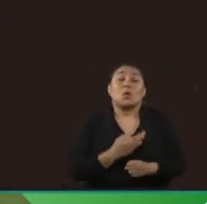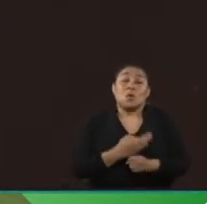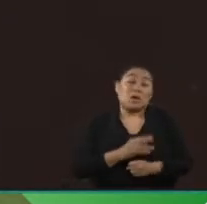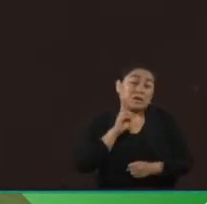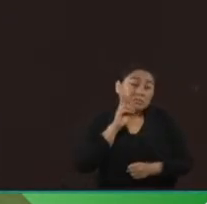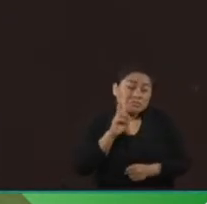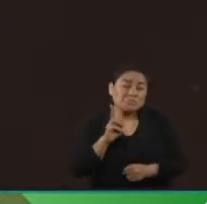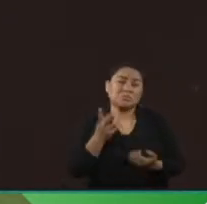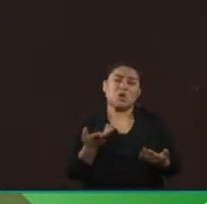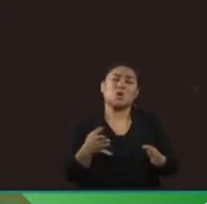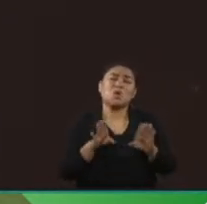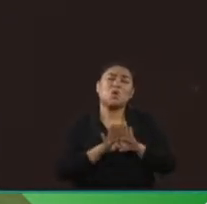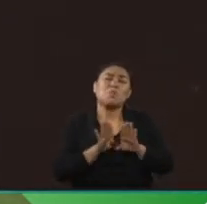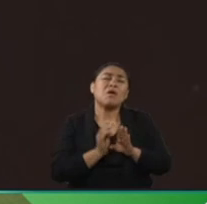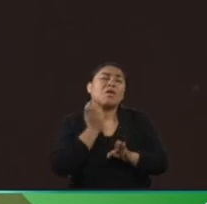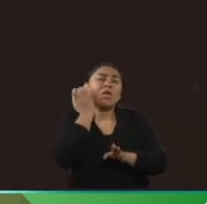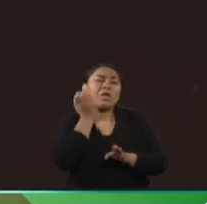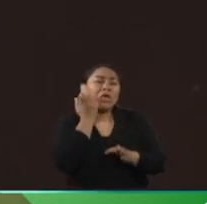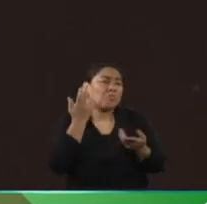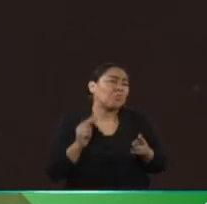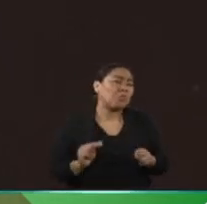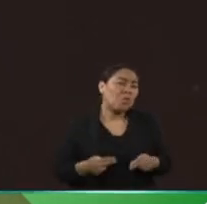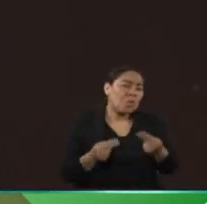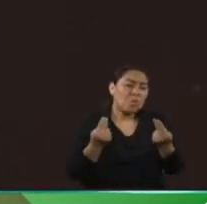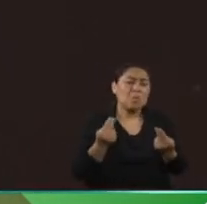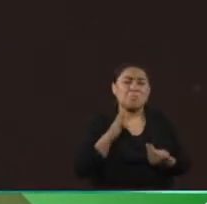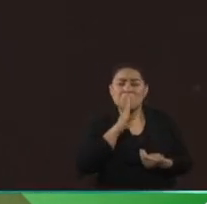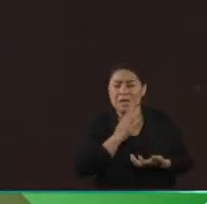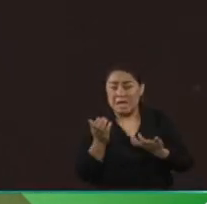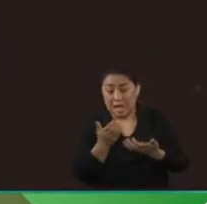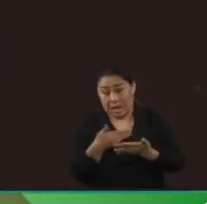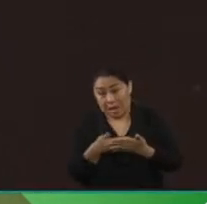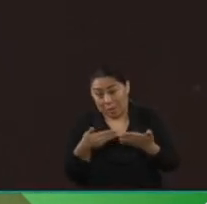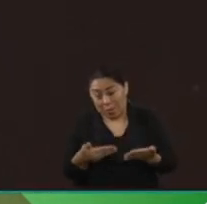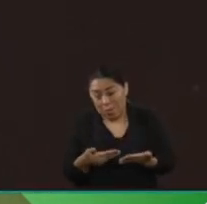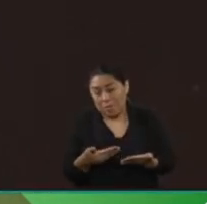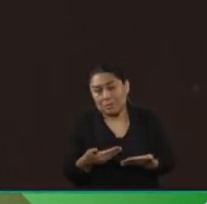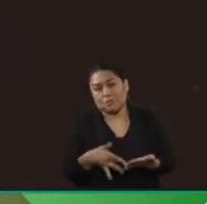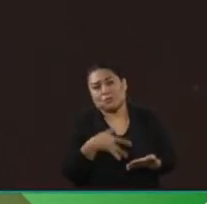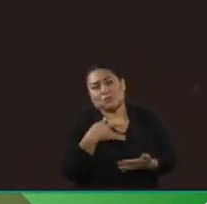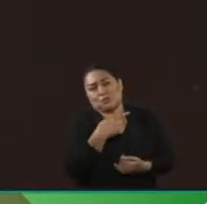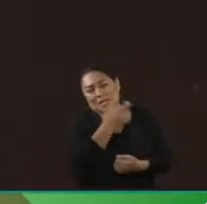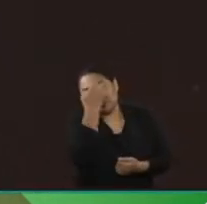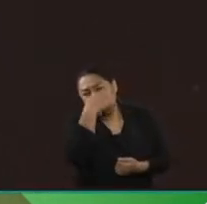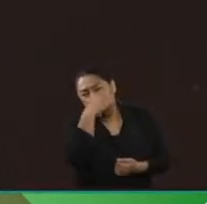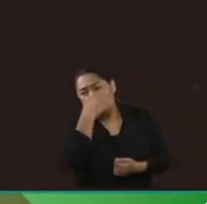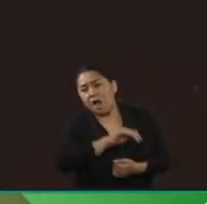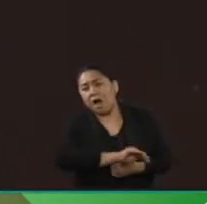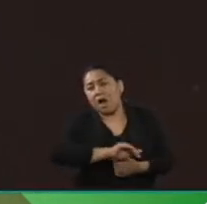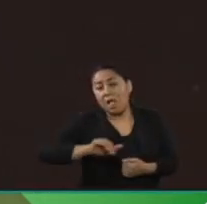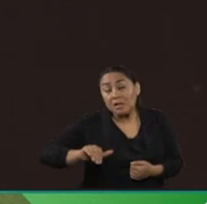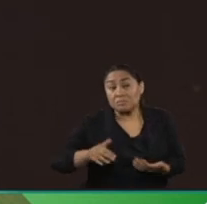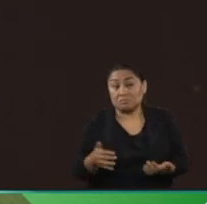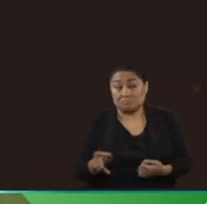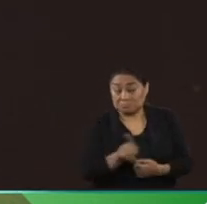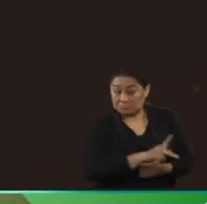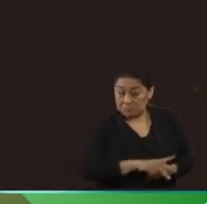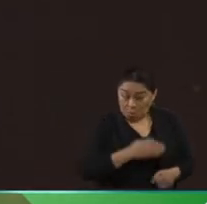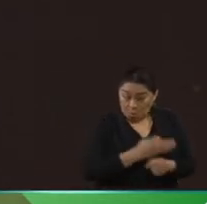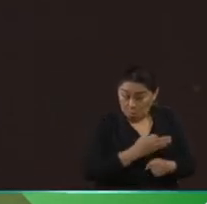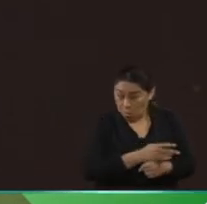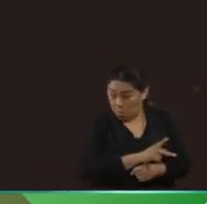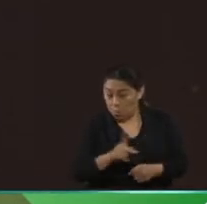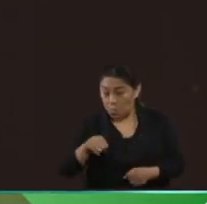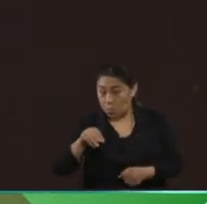circense la preparación la experiencia y el mérito quedaron relegados al olvido hoy una mayoría parlamentaria